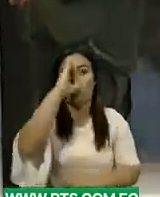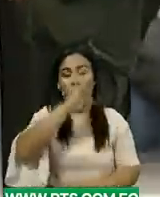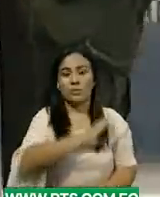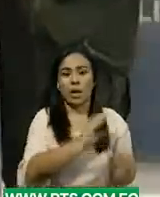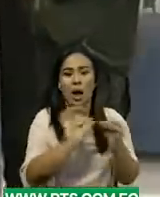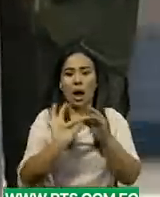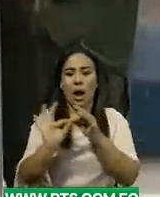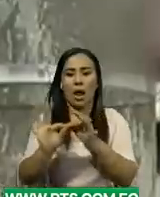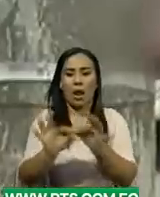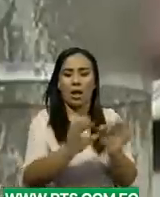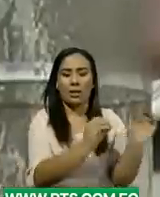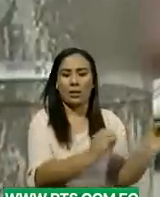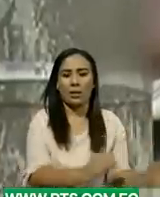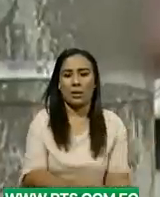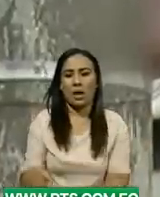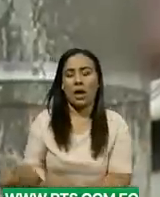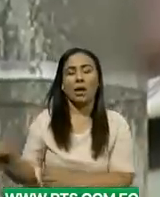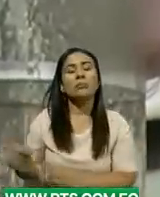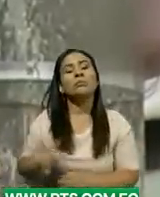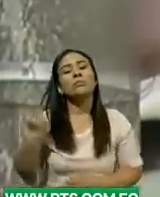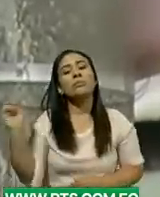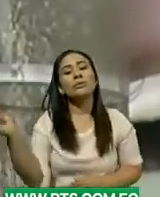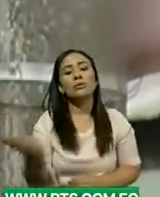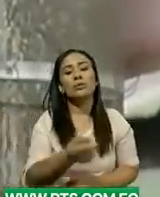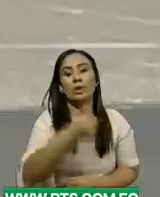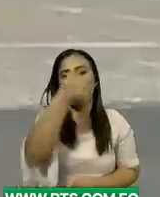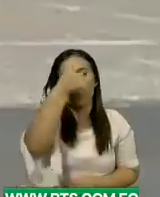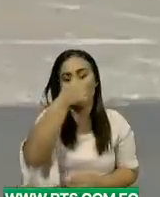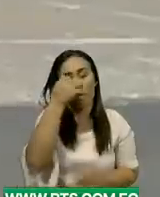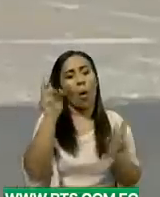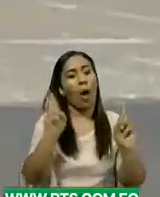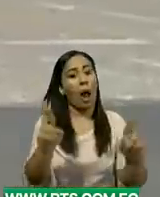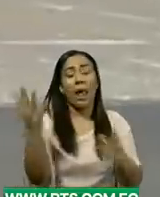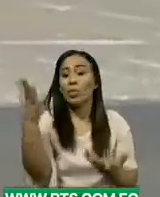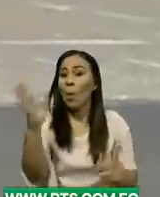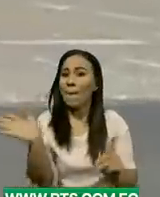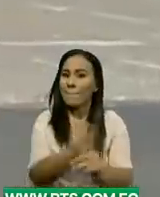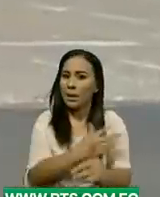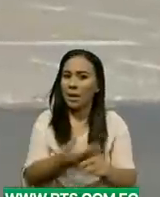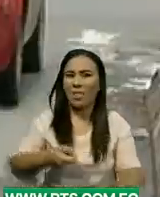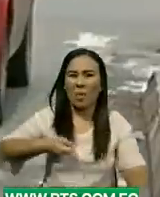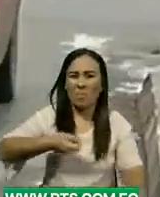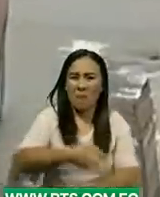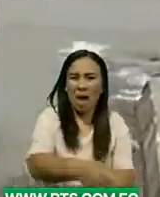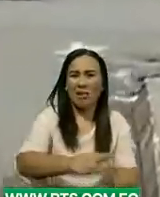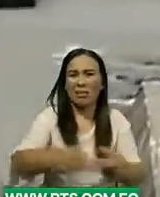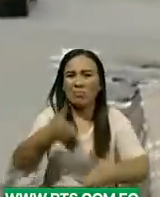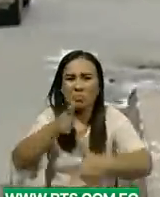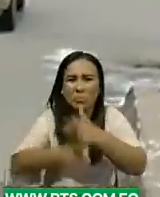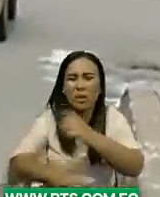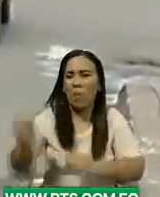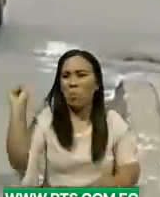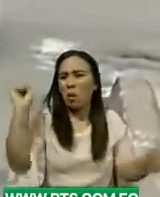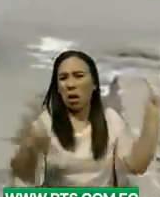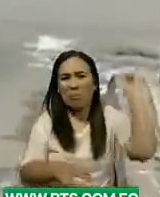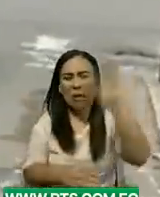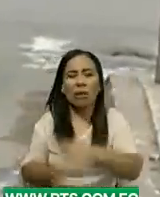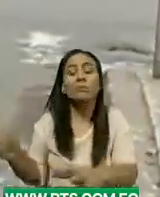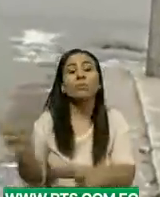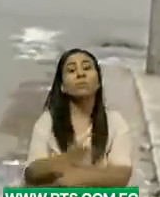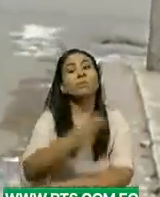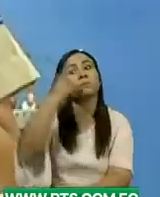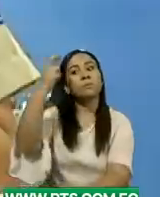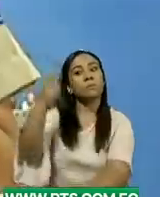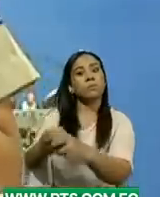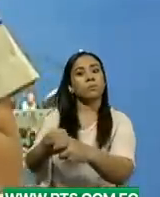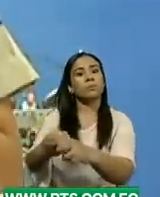prepara para la denominada fiesta cívica, que esperan que no se empañe con actos violentos, porque para aquellas personas también tienen reglas